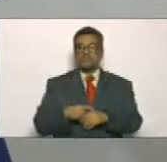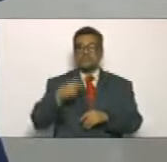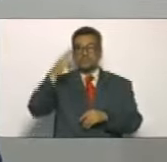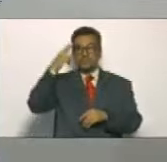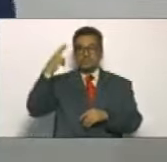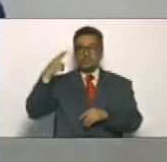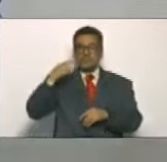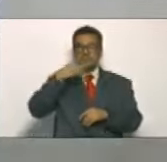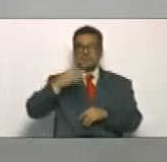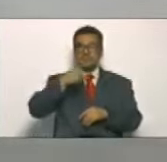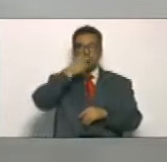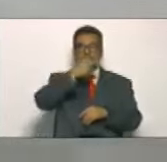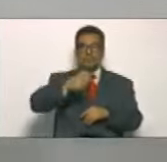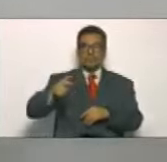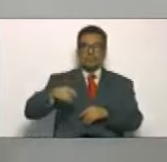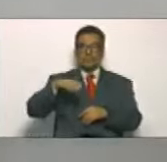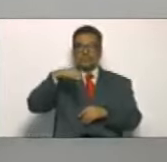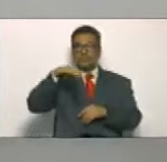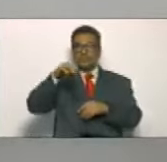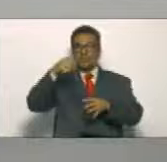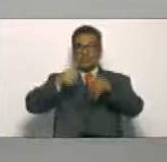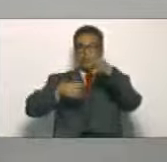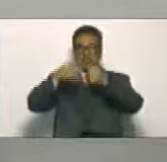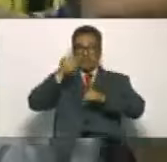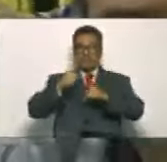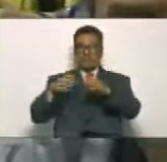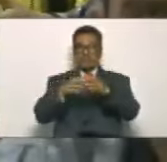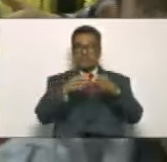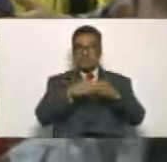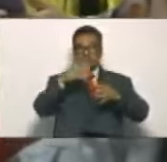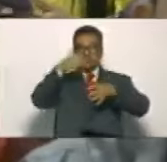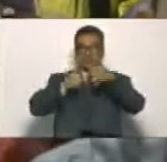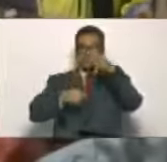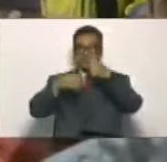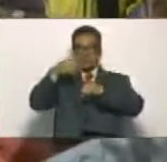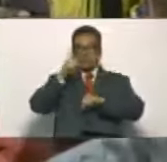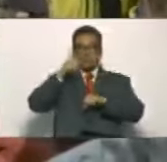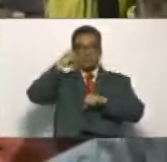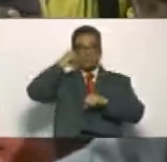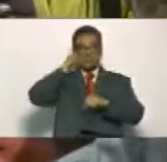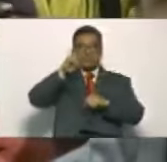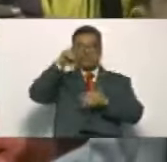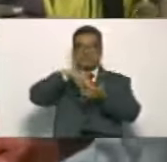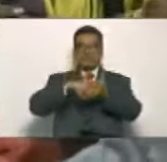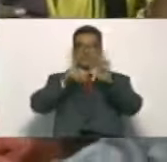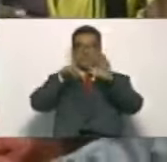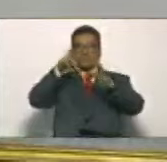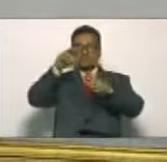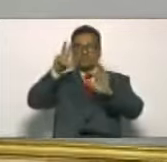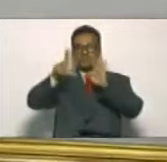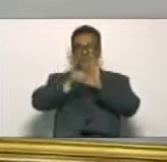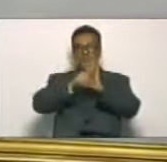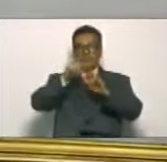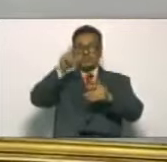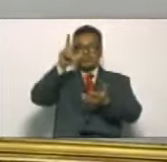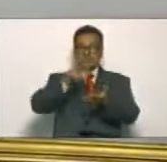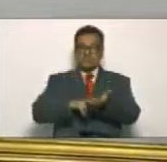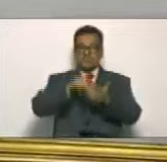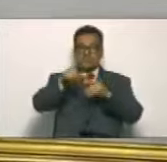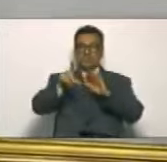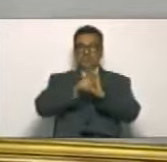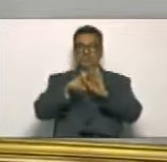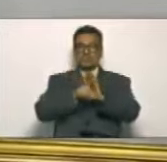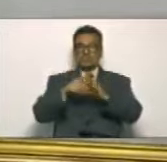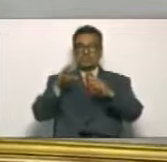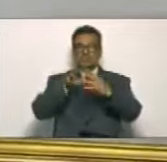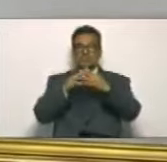homenajear también al pueblo comunero? Todos los consejos comunales de este país deben recordar que en el 2006 se aprobaron las leyes del poder popular, la ley de los